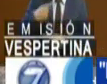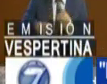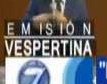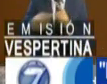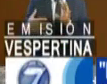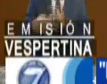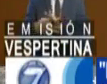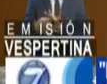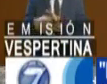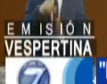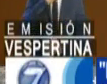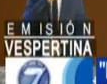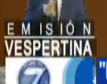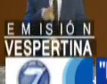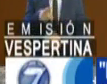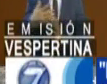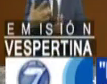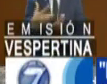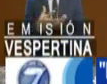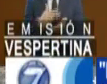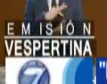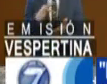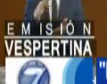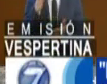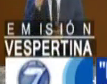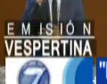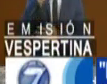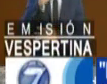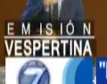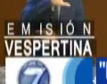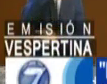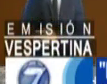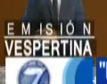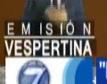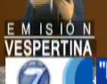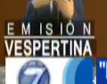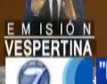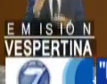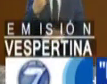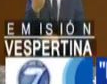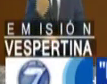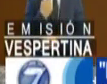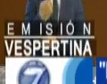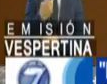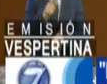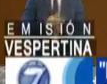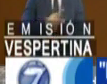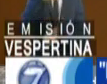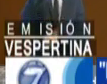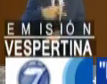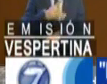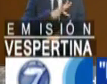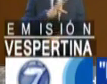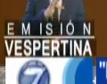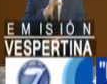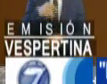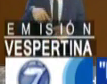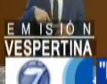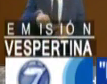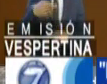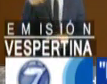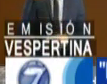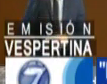iniciamos la revisión de la política de cielos abiertos entre nuestros países, con lo que lograríamos en el corto plazo